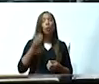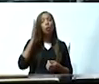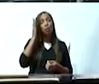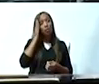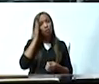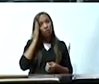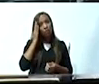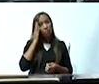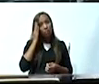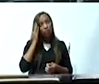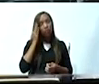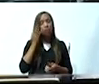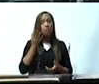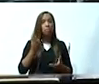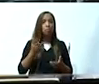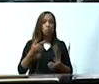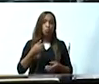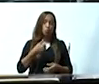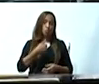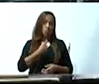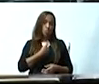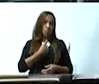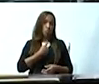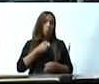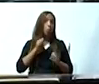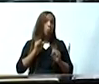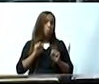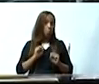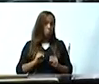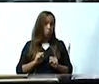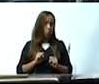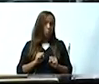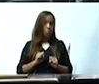es totalmente permitido. Sin embargo,